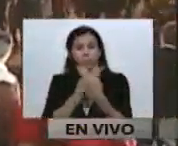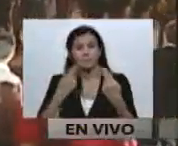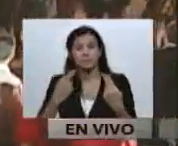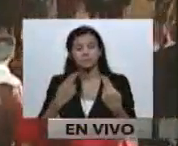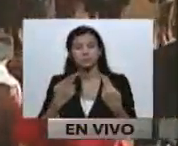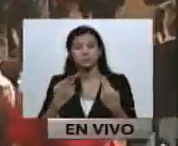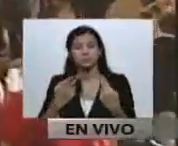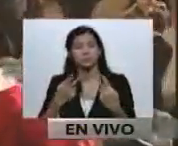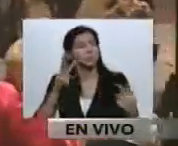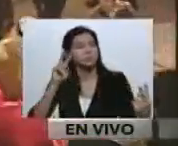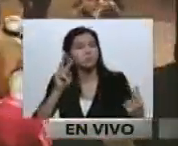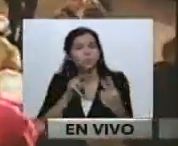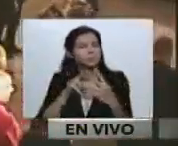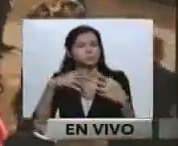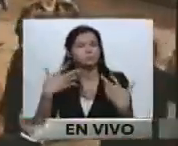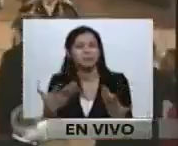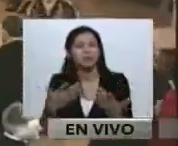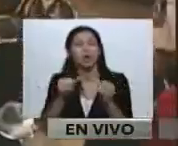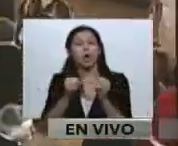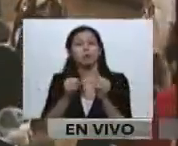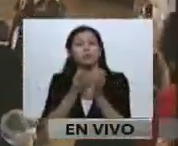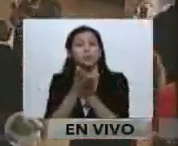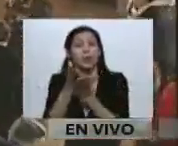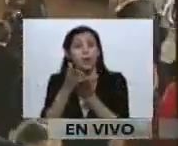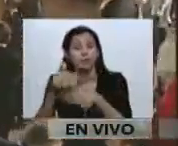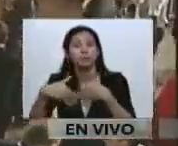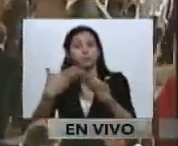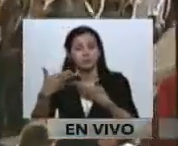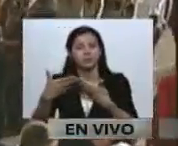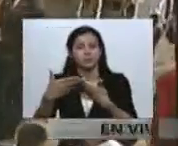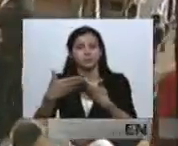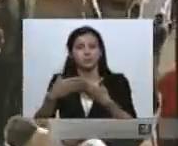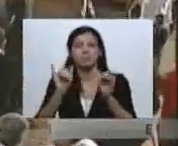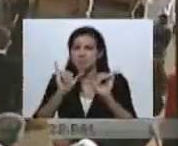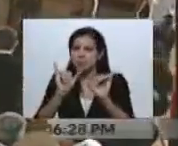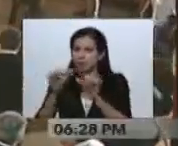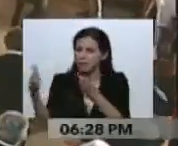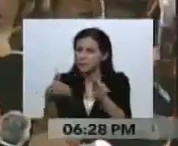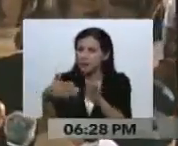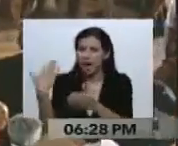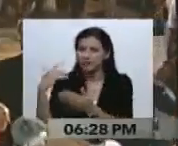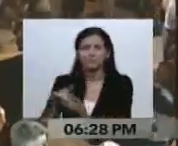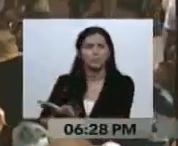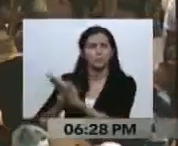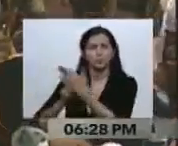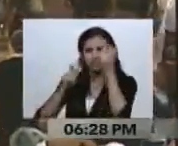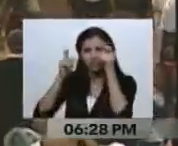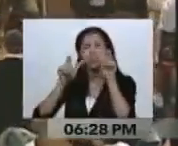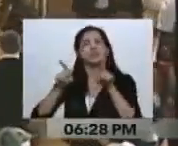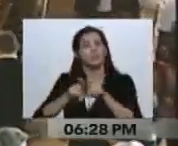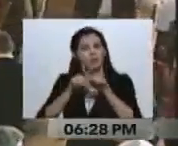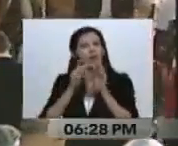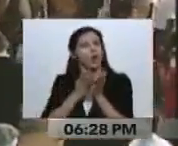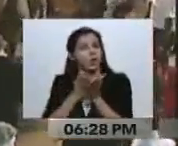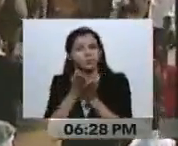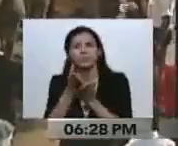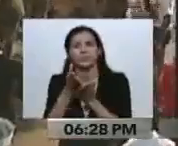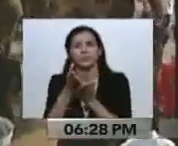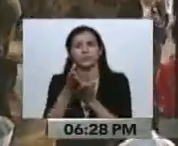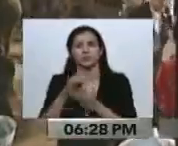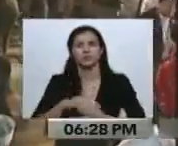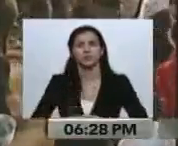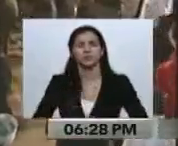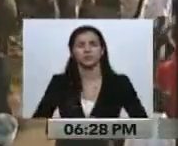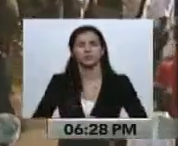para continuar avanzando en el camino que trazó el comandante Hugo Chávez Frías,